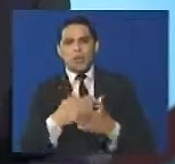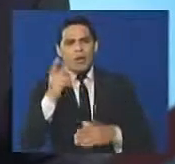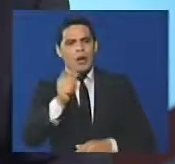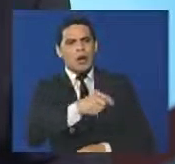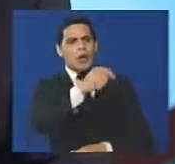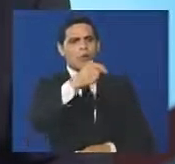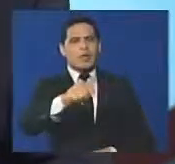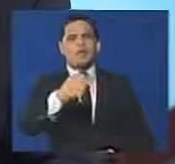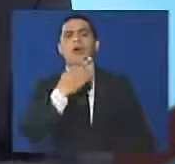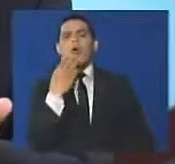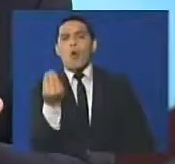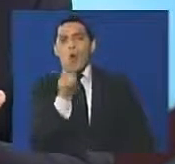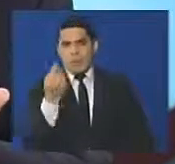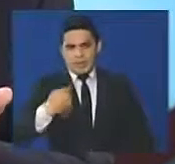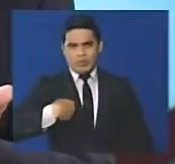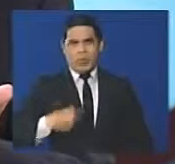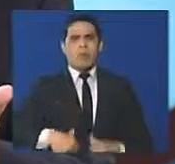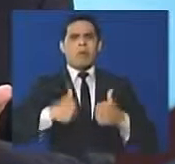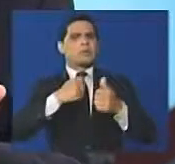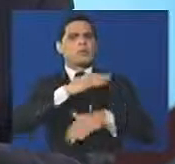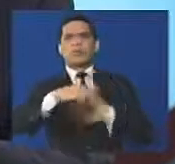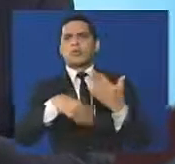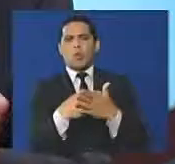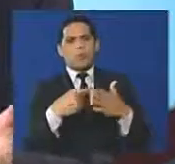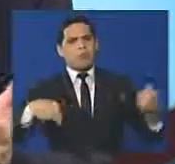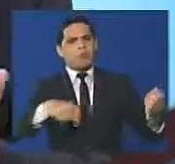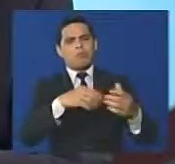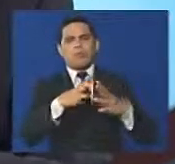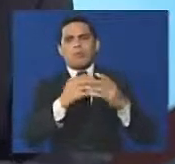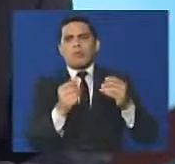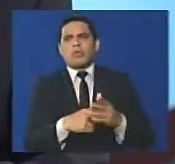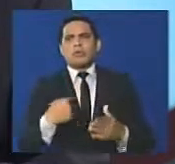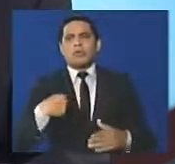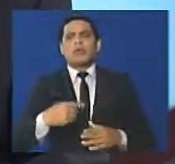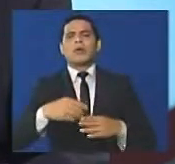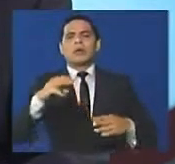cuando joven y con, digamos, lo melódico.